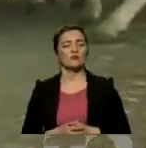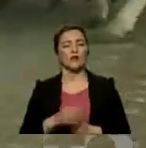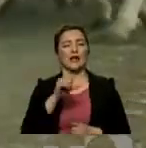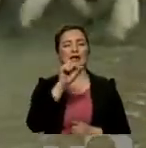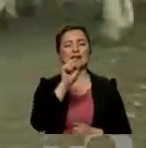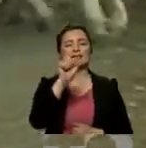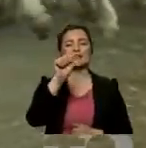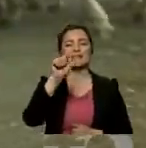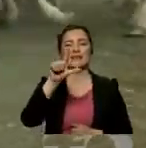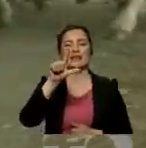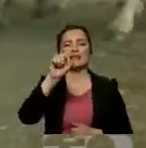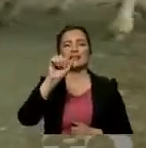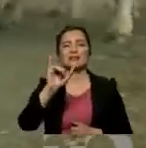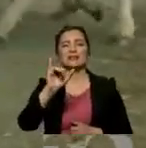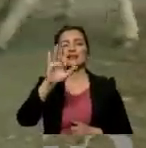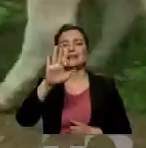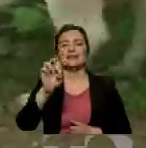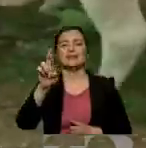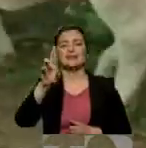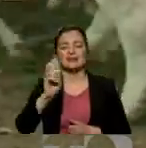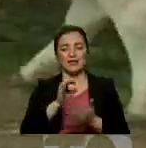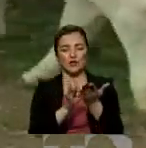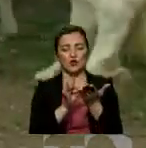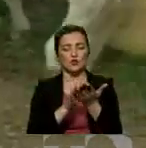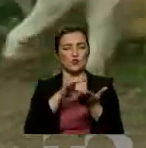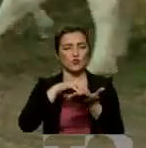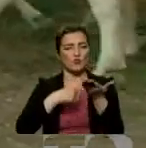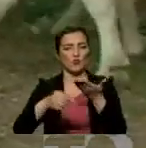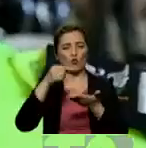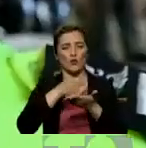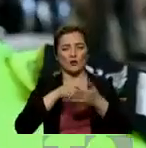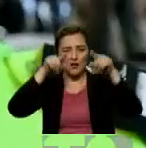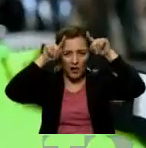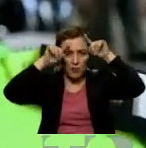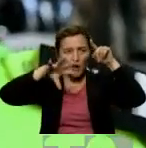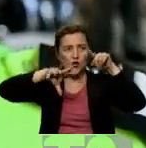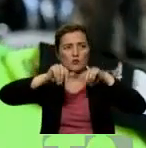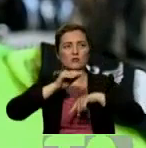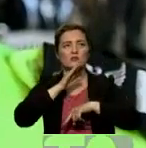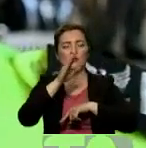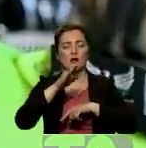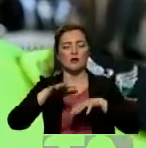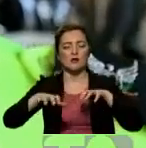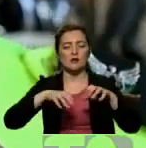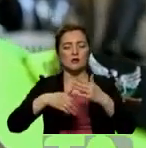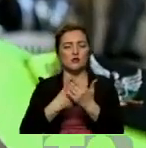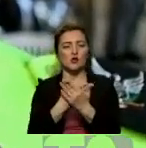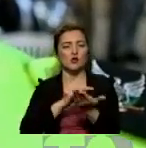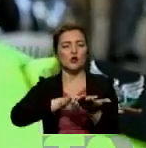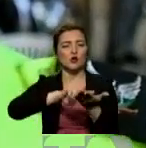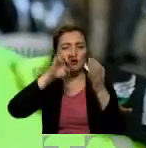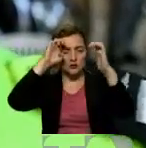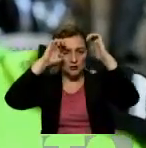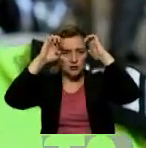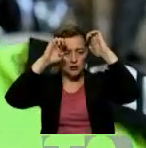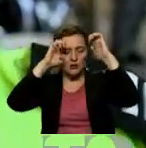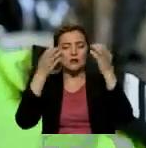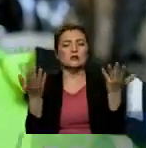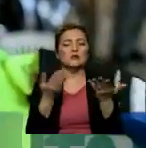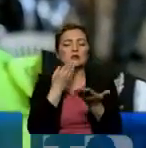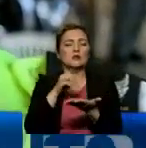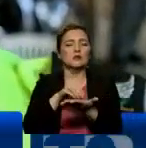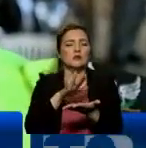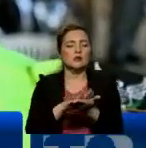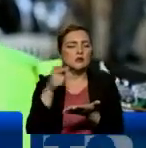Salitre es otro de los cantones de la provincia del Guayas afectado por el abigeato. Se coordinó nuevas reuniones, estrategias a llevar